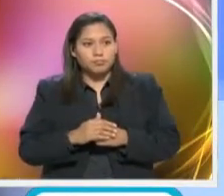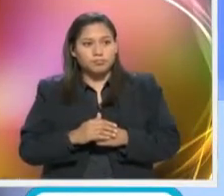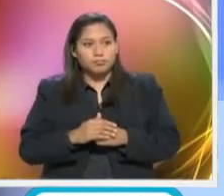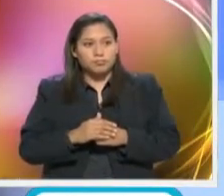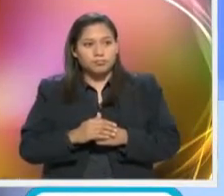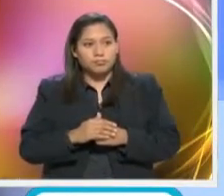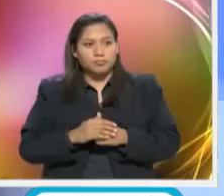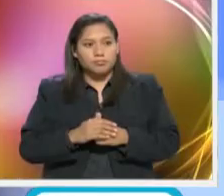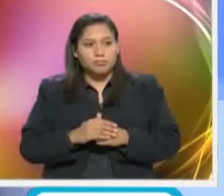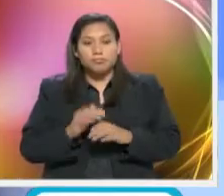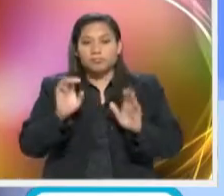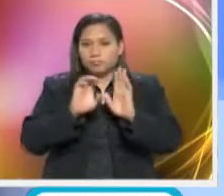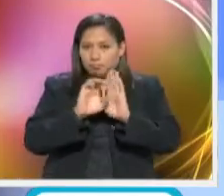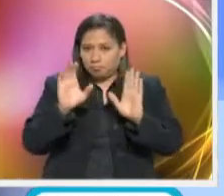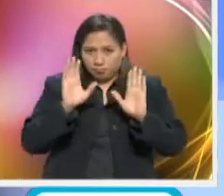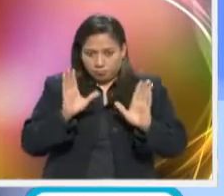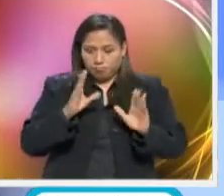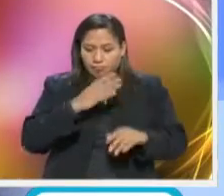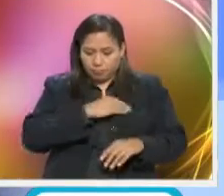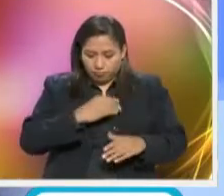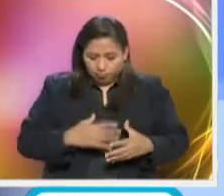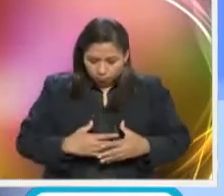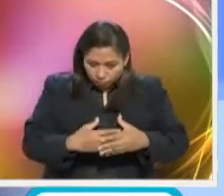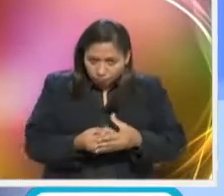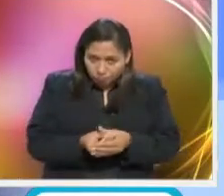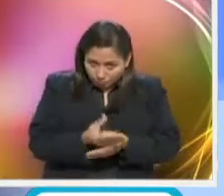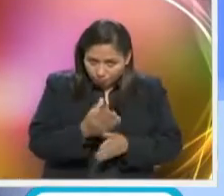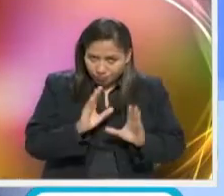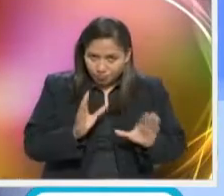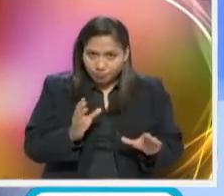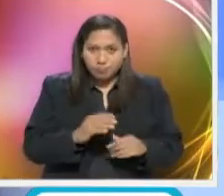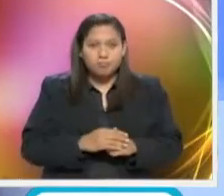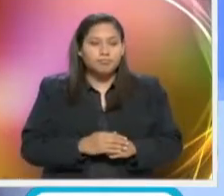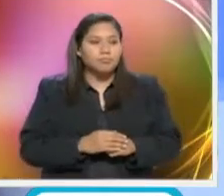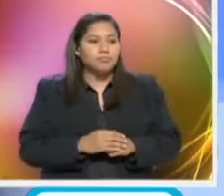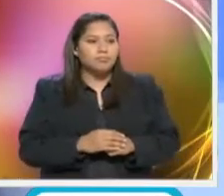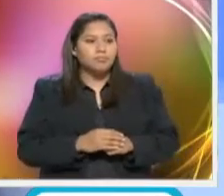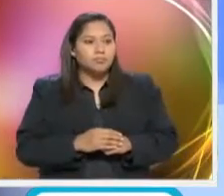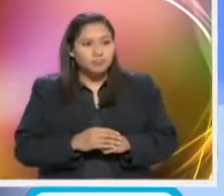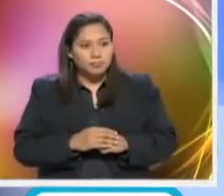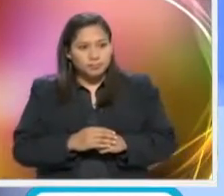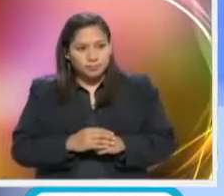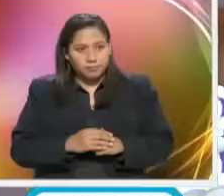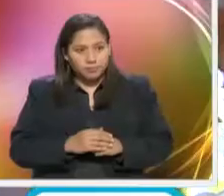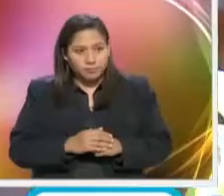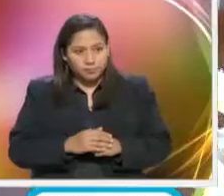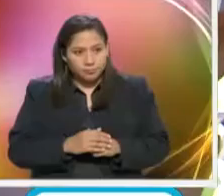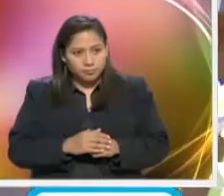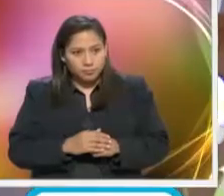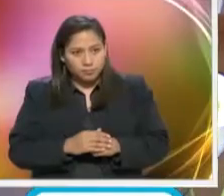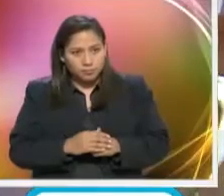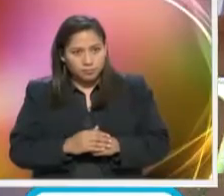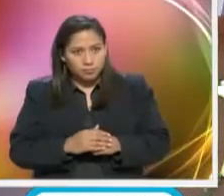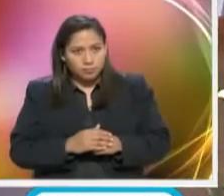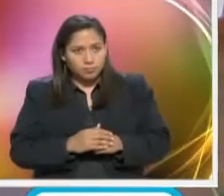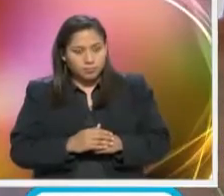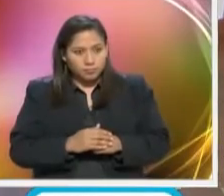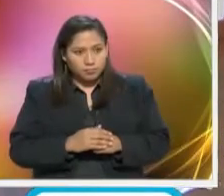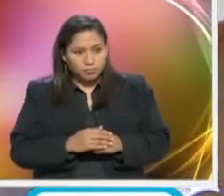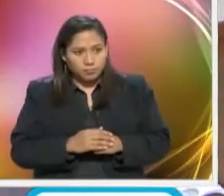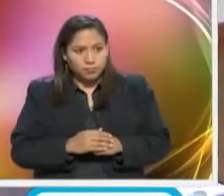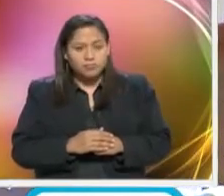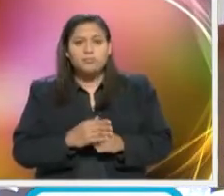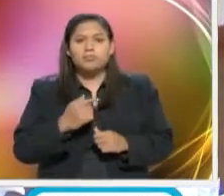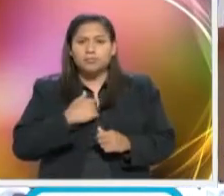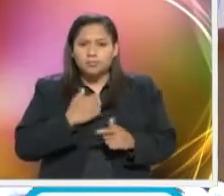en el mundo, ya está con nosotros. ¿Qué tenemos que hacer? ¿Cuáles son los factores de riesgo en los que podríamos